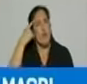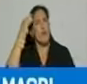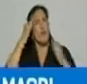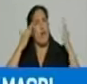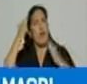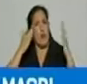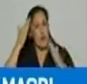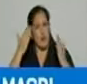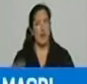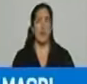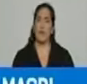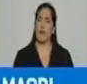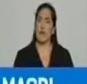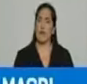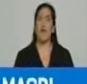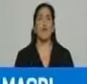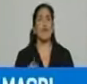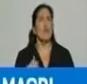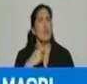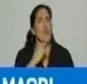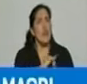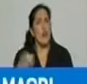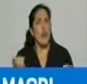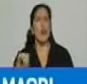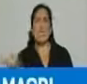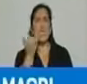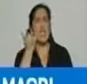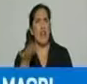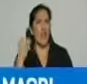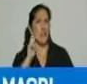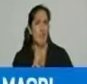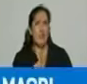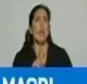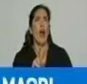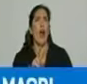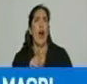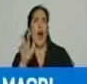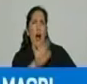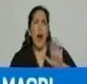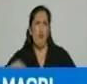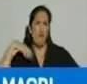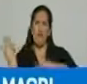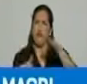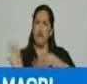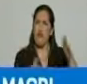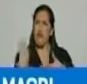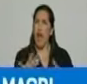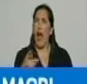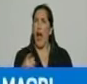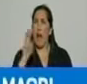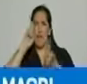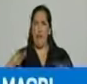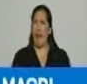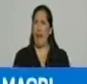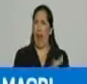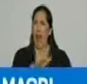Pero lo que les quiero decir es que toda esa violencia que vimos, claramente orquestada, la vamos a enfrentar